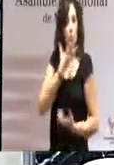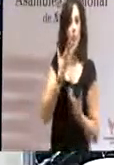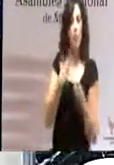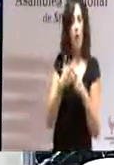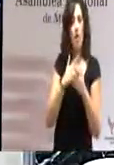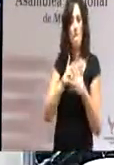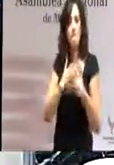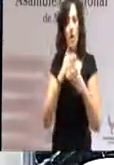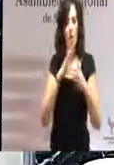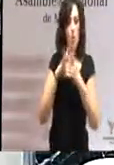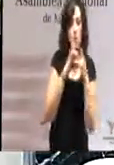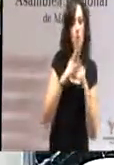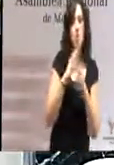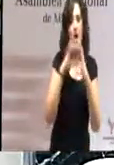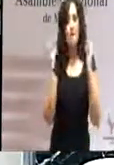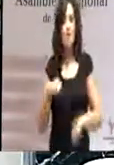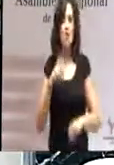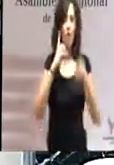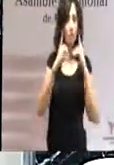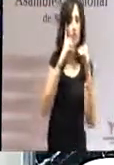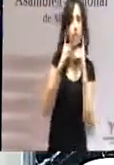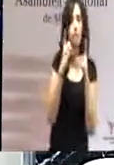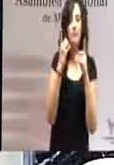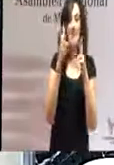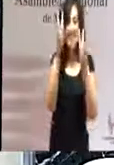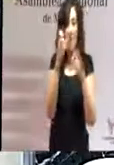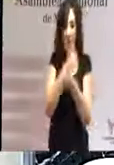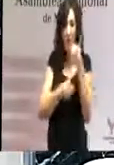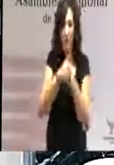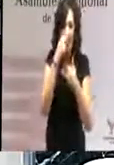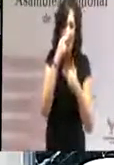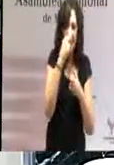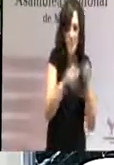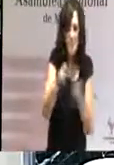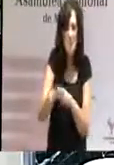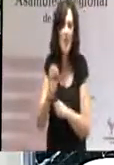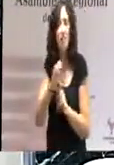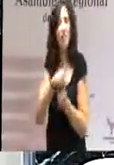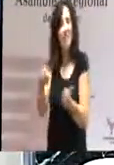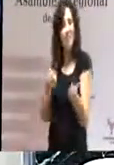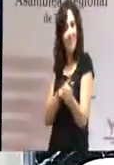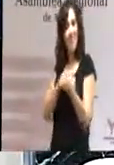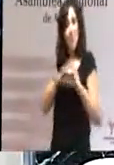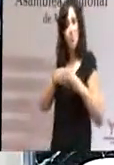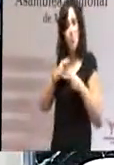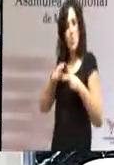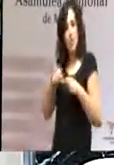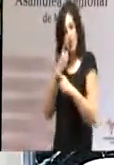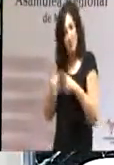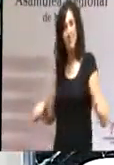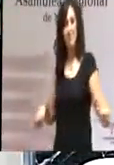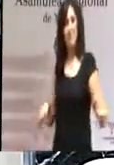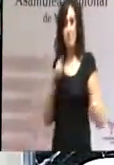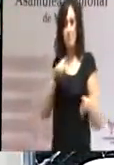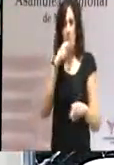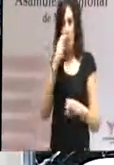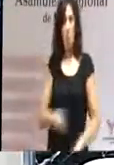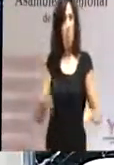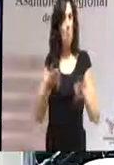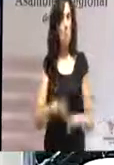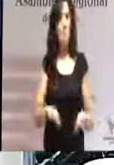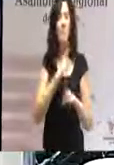unión, voluntad de primar los intereses de los murcianos por encima de los personales o de partido. Y eso, que es usted, y hay que decirlo,